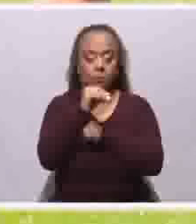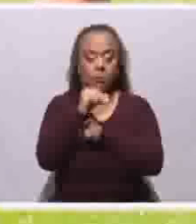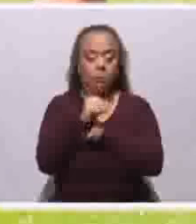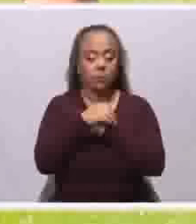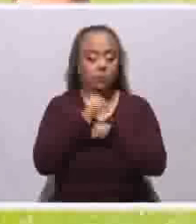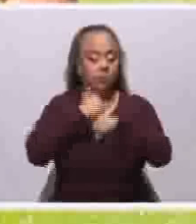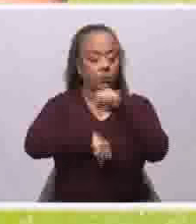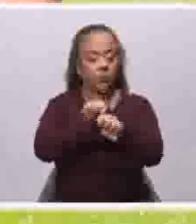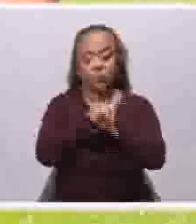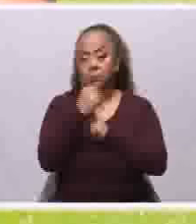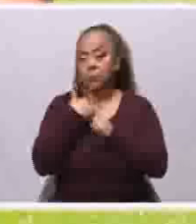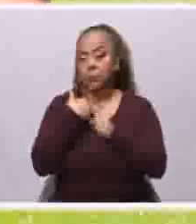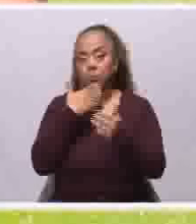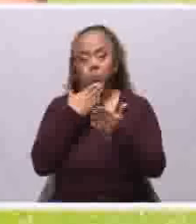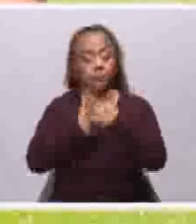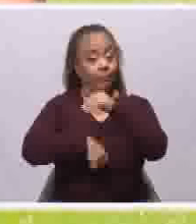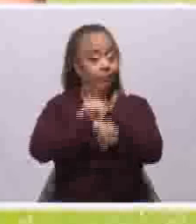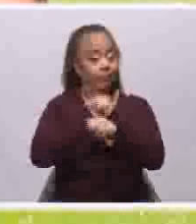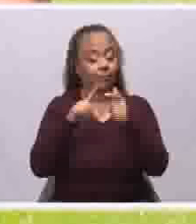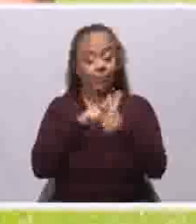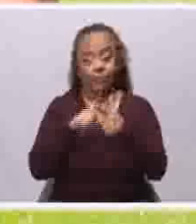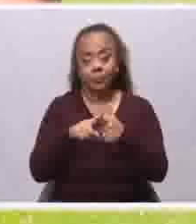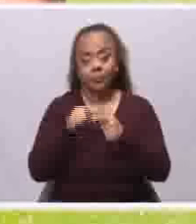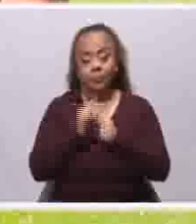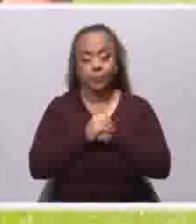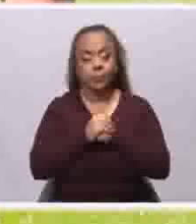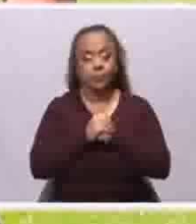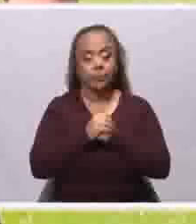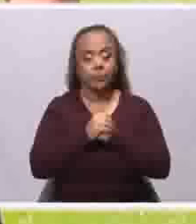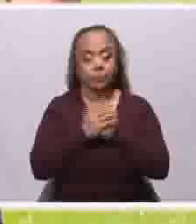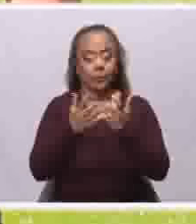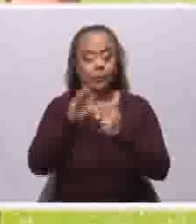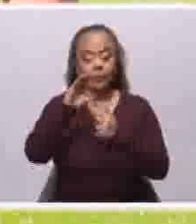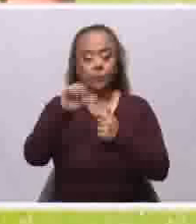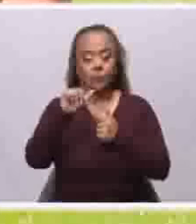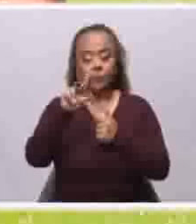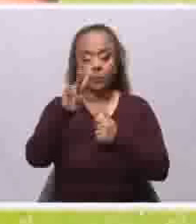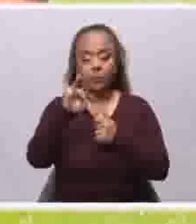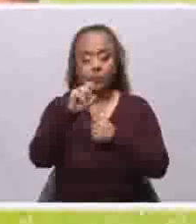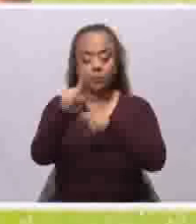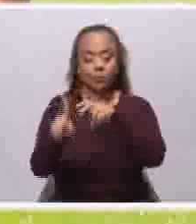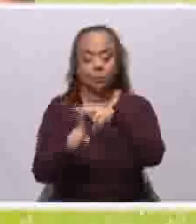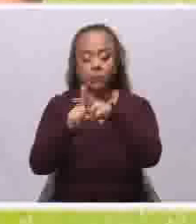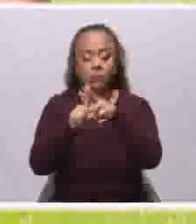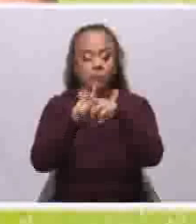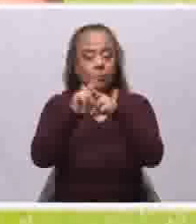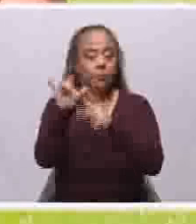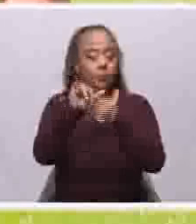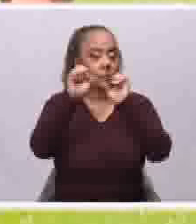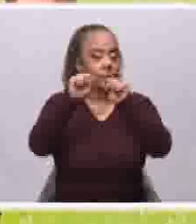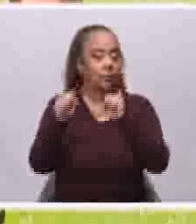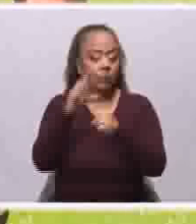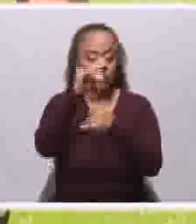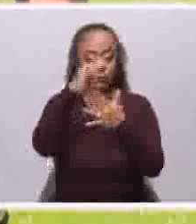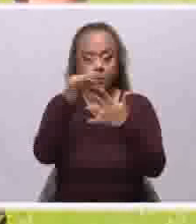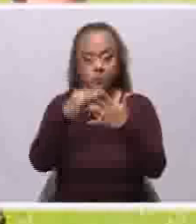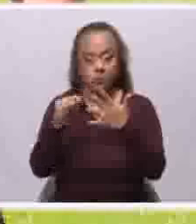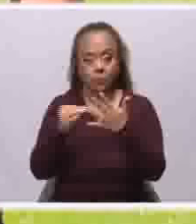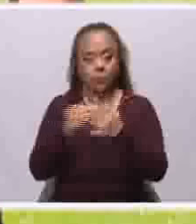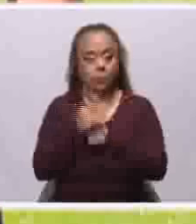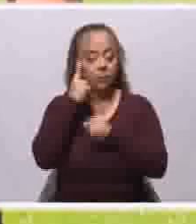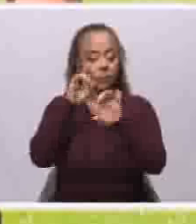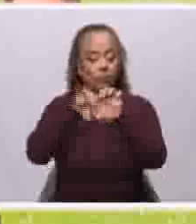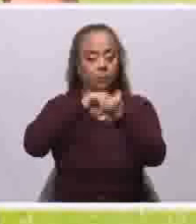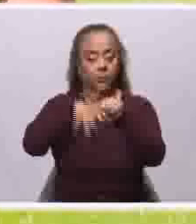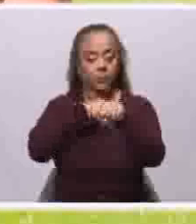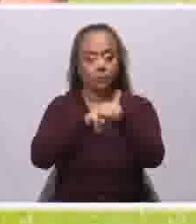el fútbol y es donde pues calvo emerge como esa gran gran posibilidad y alternativa para para la